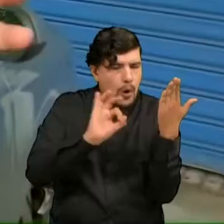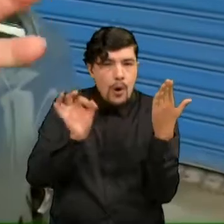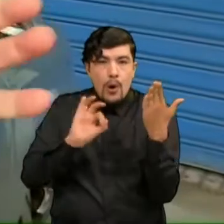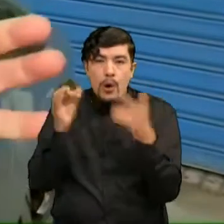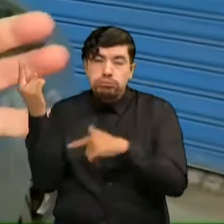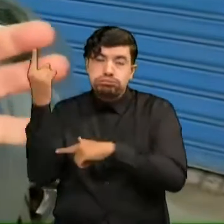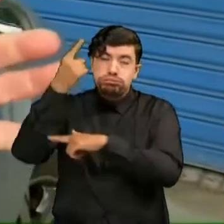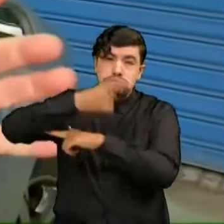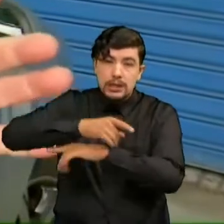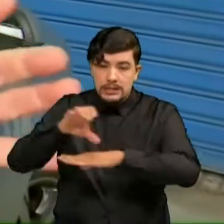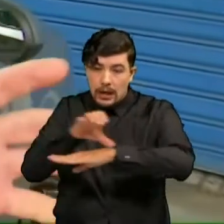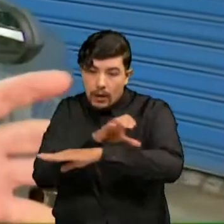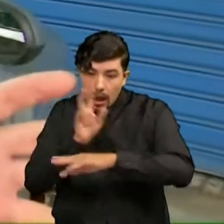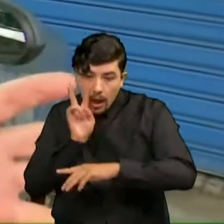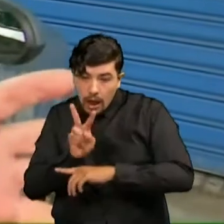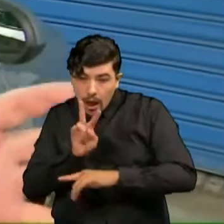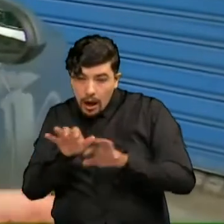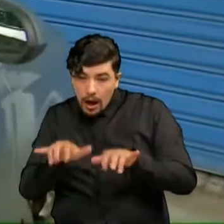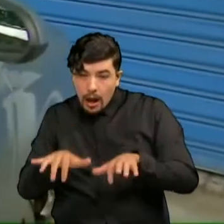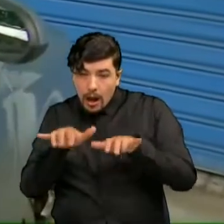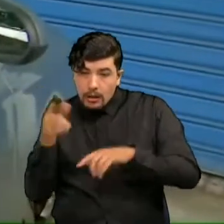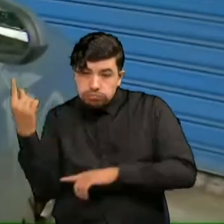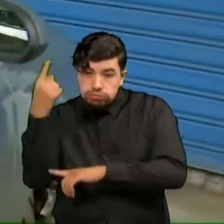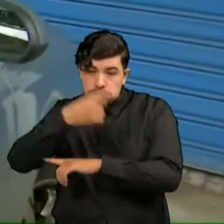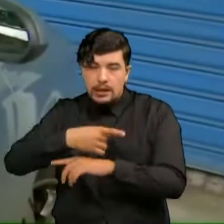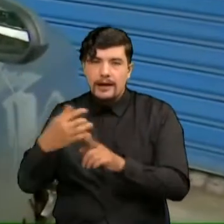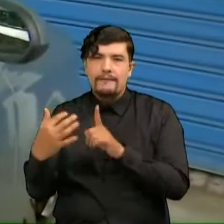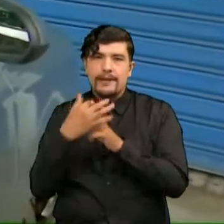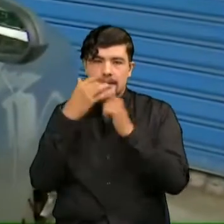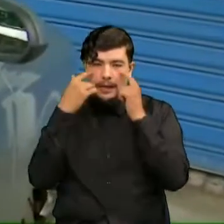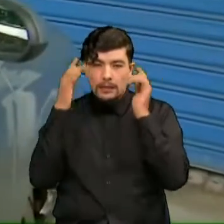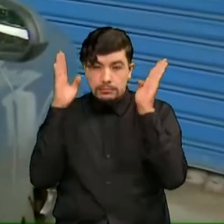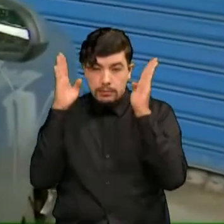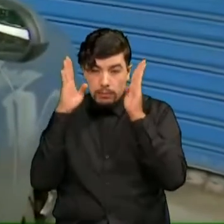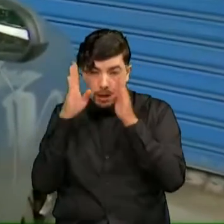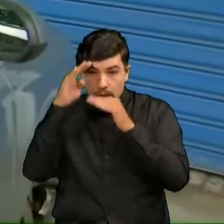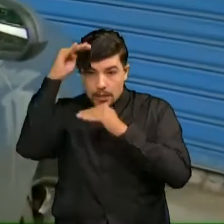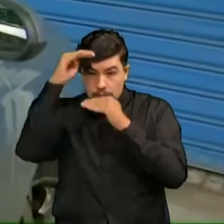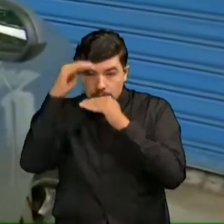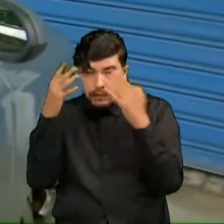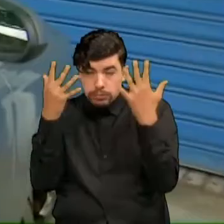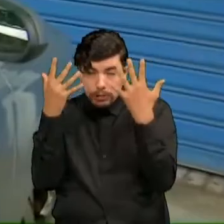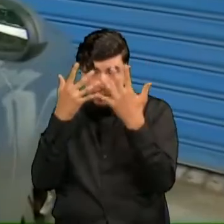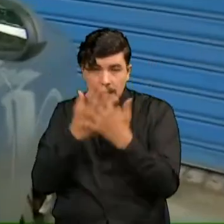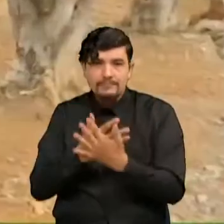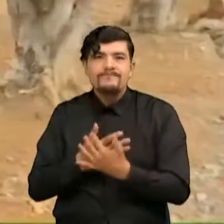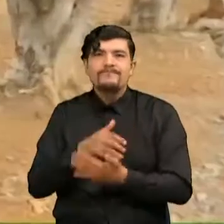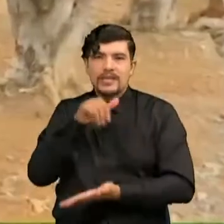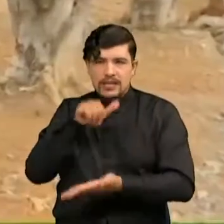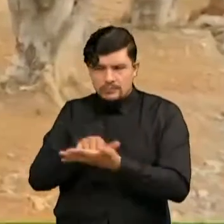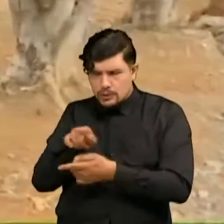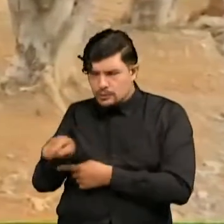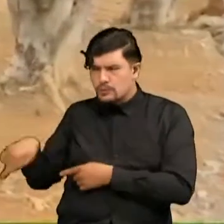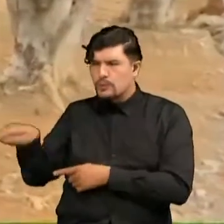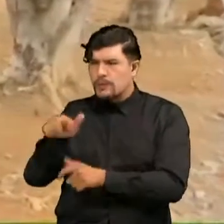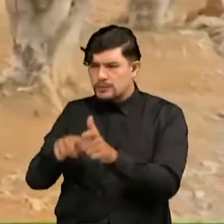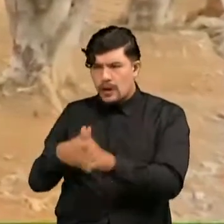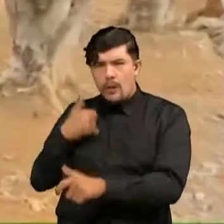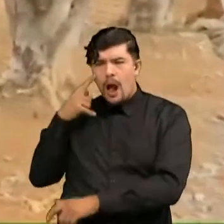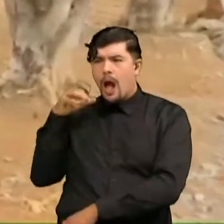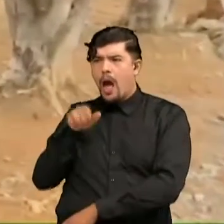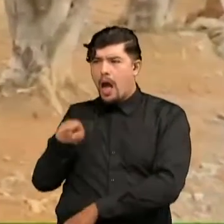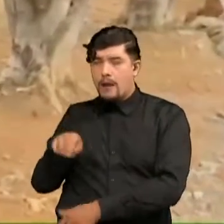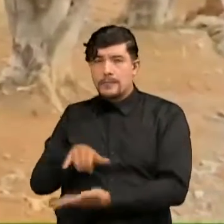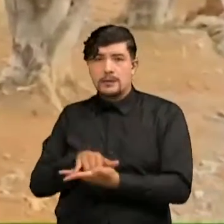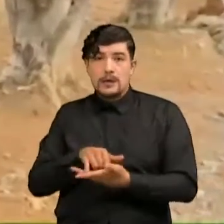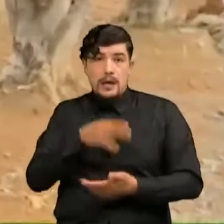celular y al mismo computador, entonces está perdiendo la vista y lo es que uno se da cuenta por los muchachos también. A mi hija sí, porque ella pues